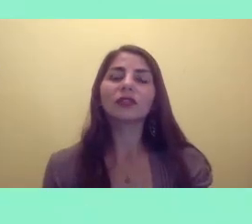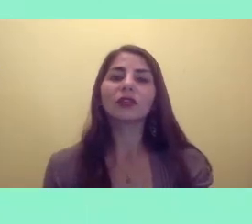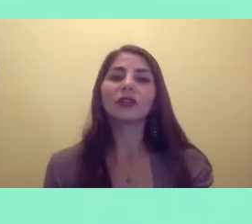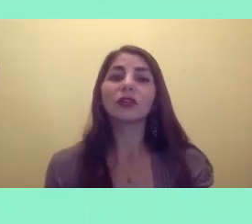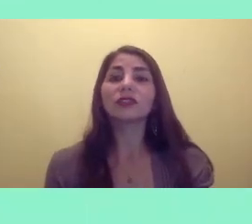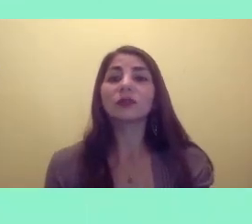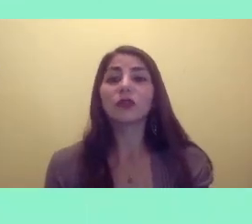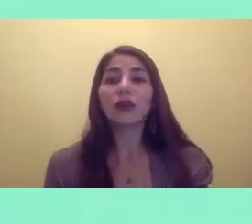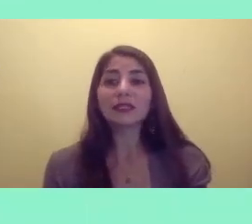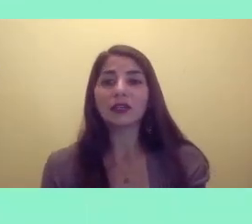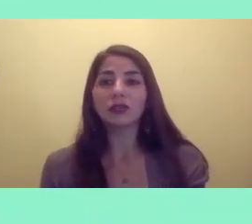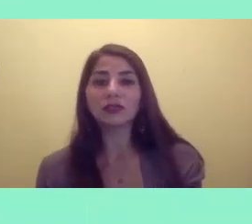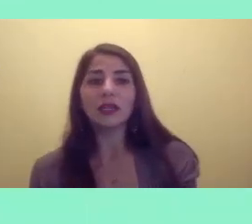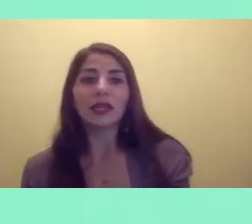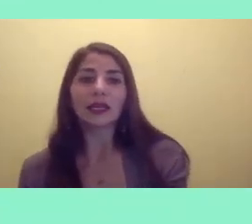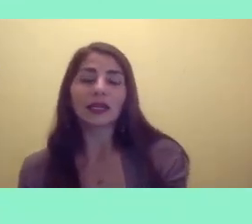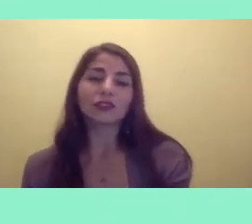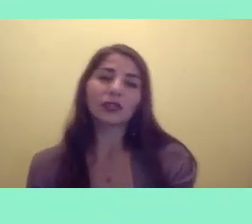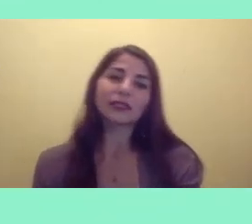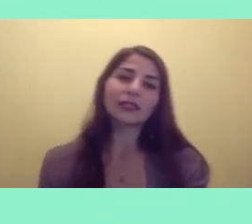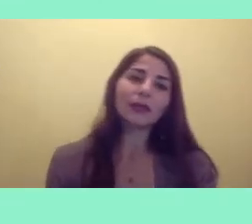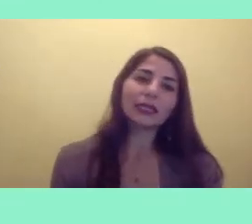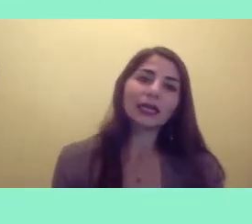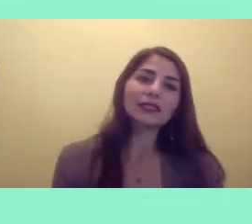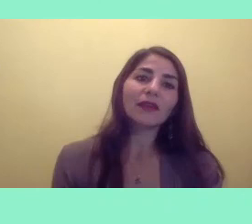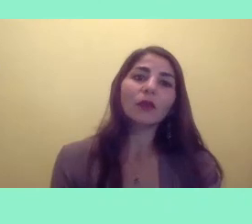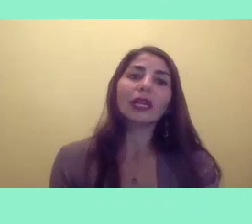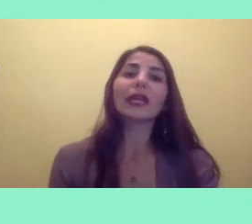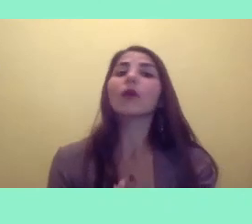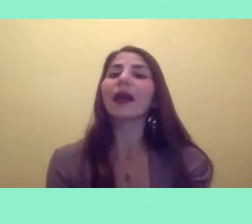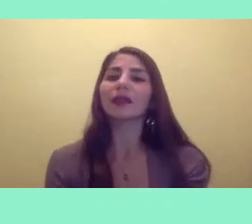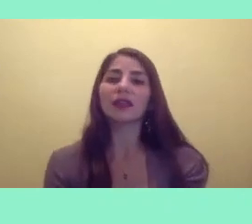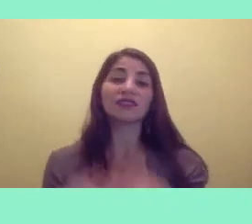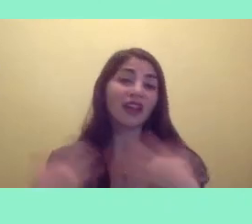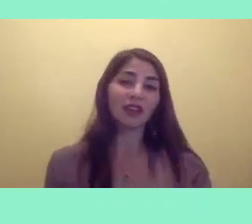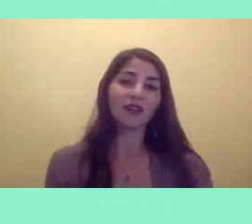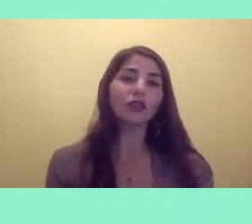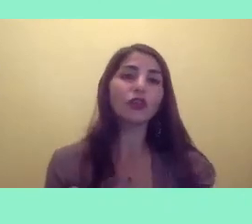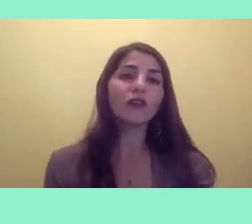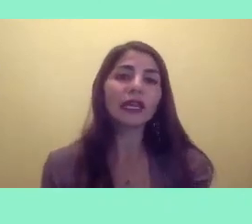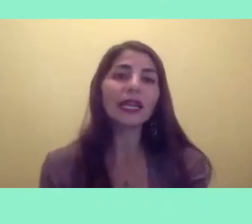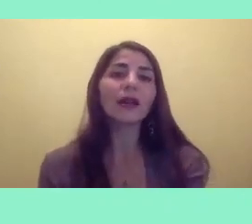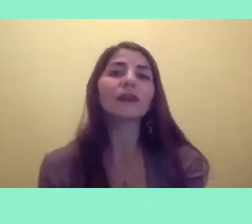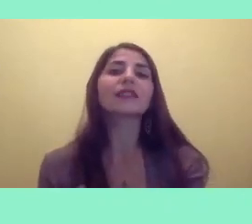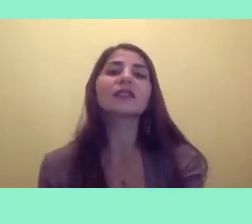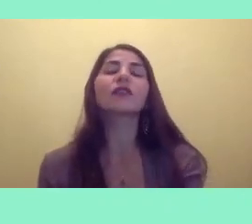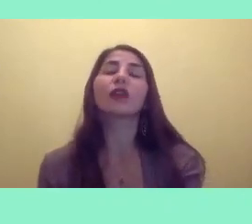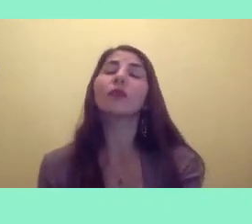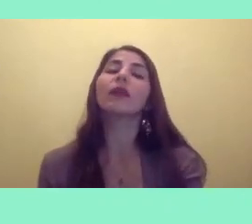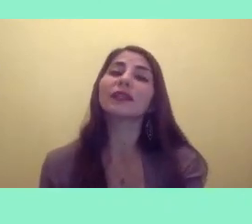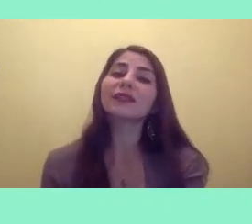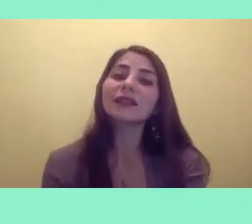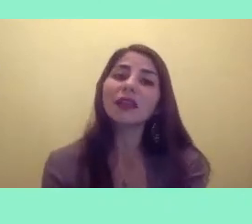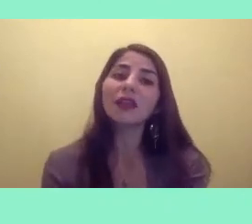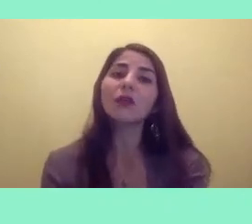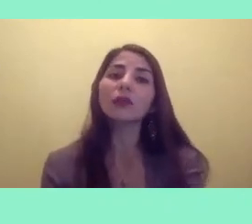Continuando entonces con los conceptos básicos en relación a esta temática, sabemos que el lenguaje, ya sea verbal o no verbal, es la capacidad del ser